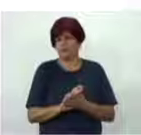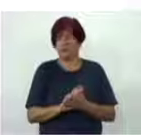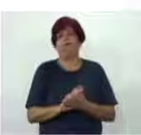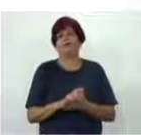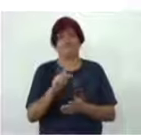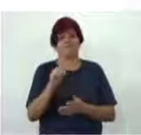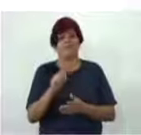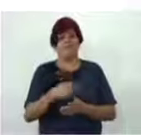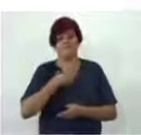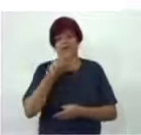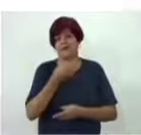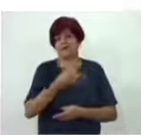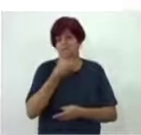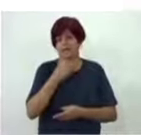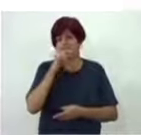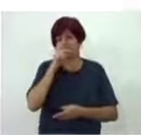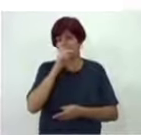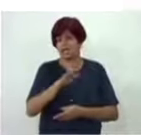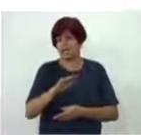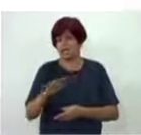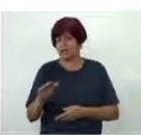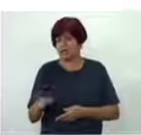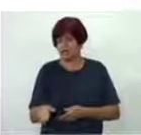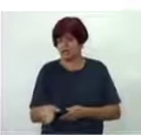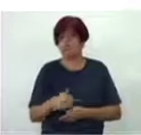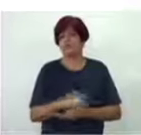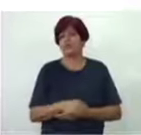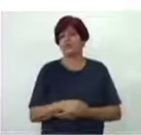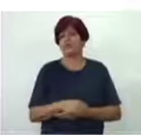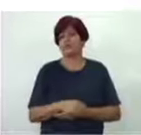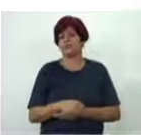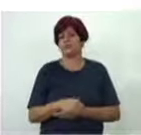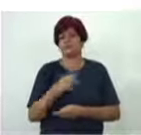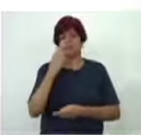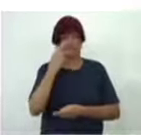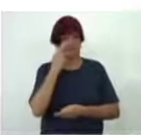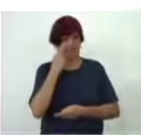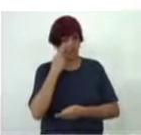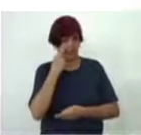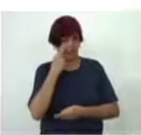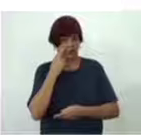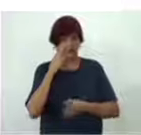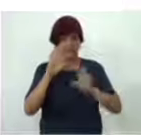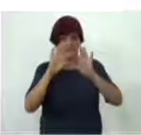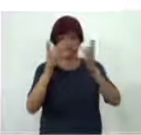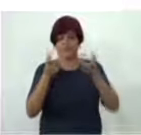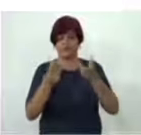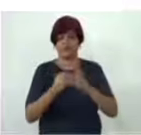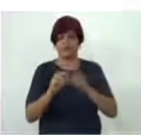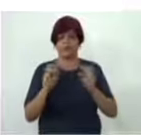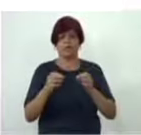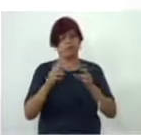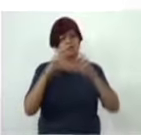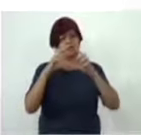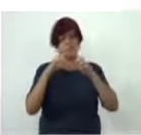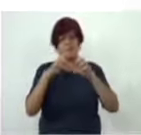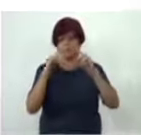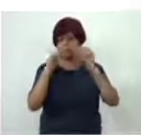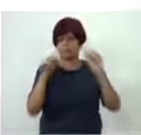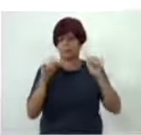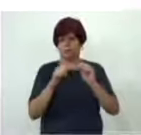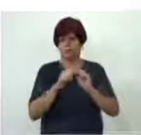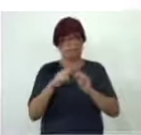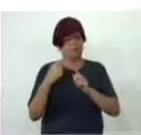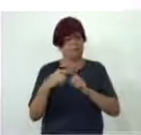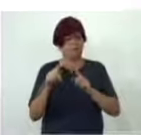debe fundamentar, por ejemplo, que aquí el niño, ustedes tienen que fundamentar que el niño reconoce que son figuras geométricas, se enfatiza en la